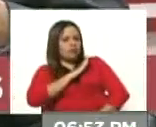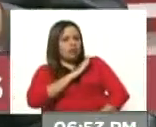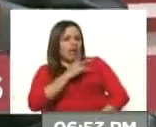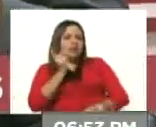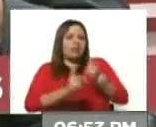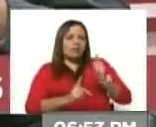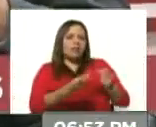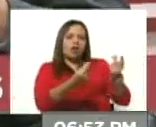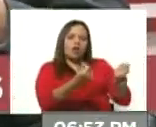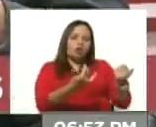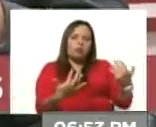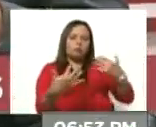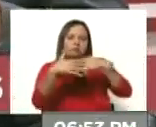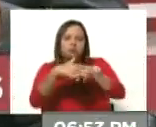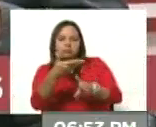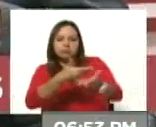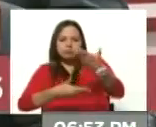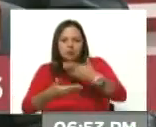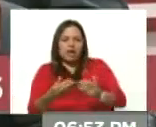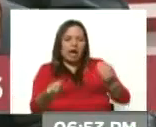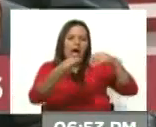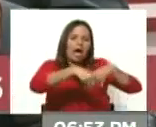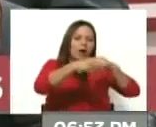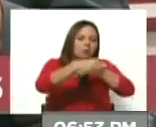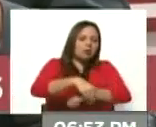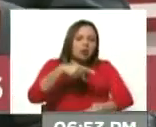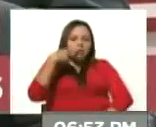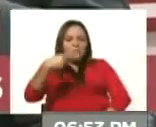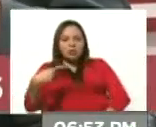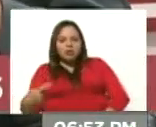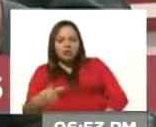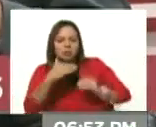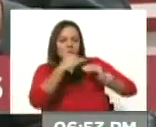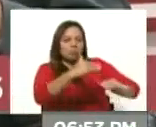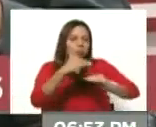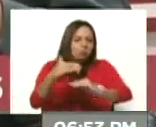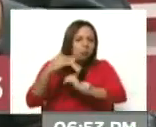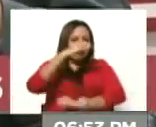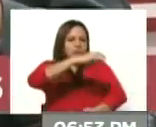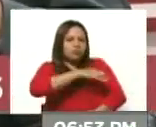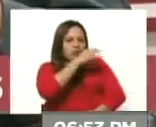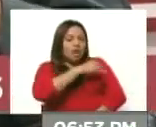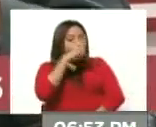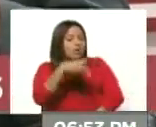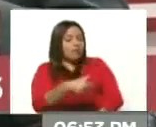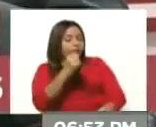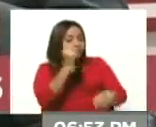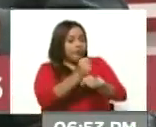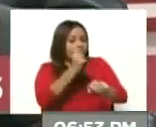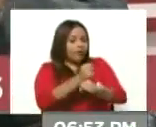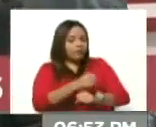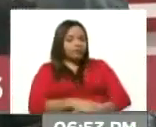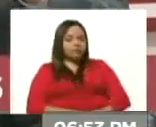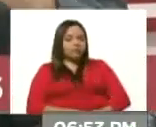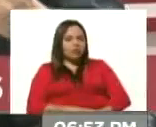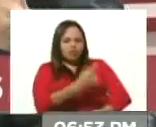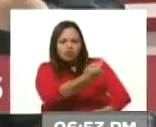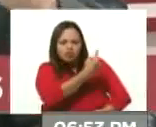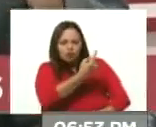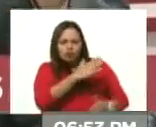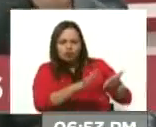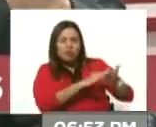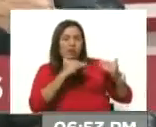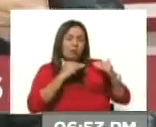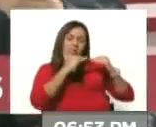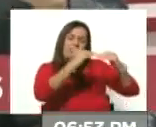economía mixta con la construcción de consensos policlasistas con la eficiencia y no solo con la igualdad